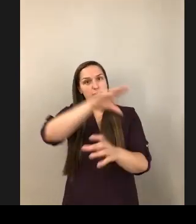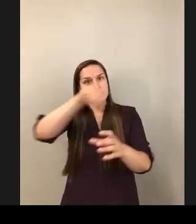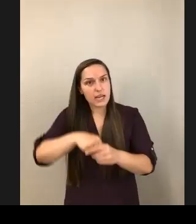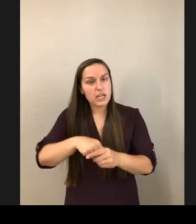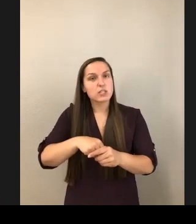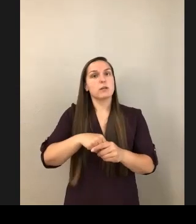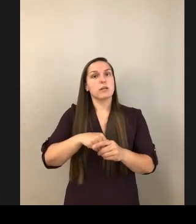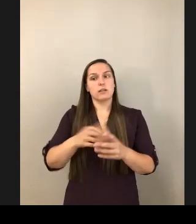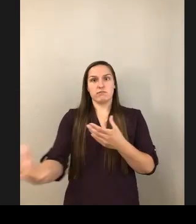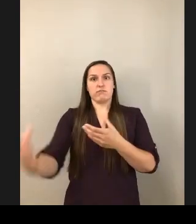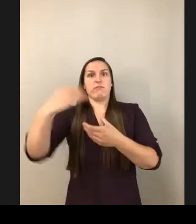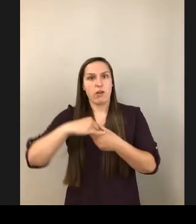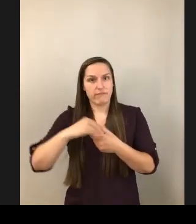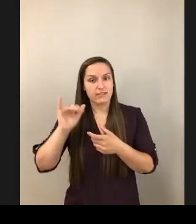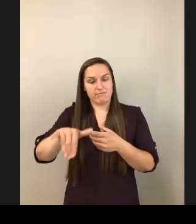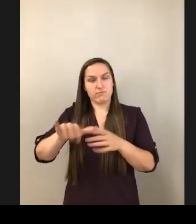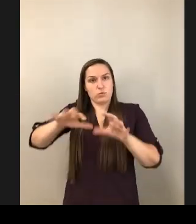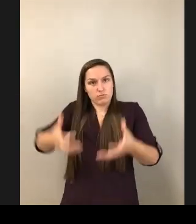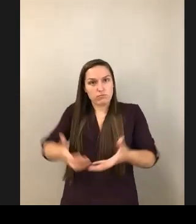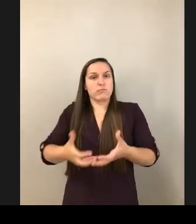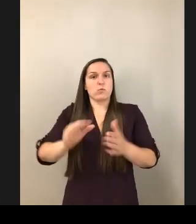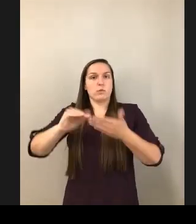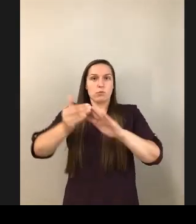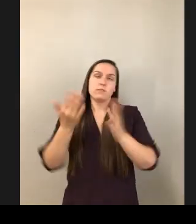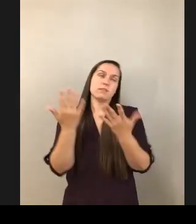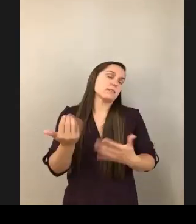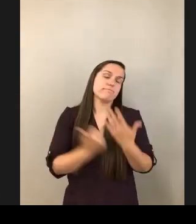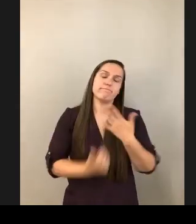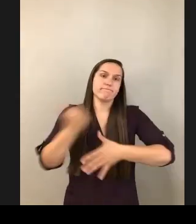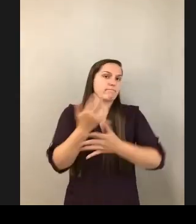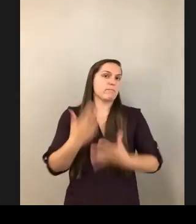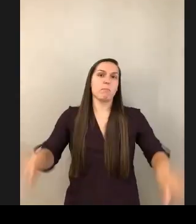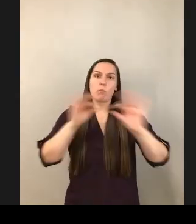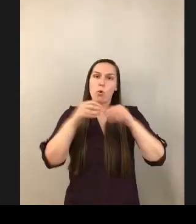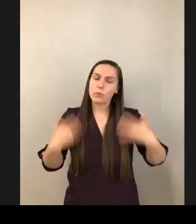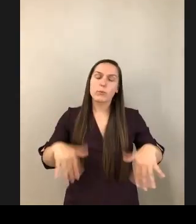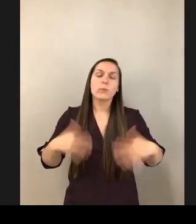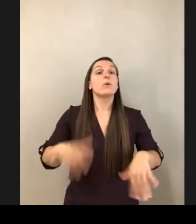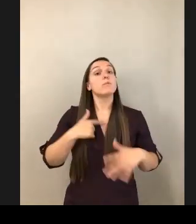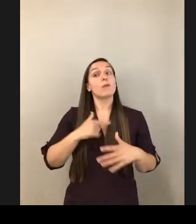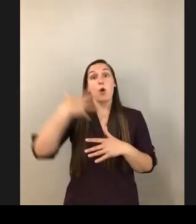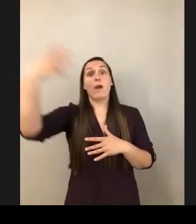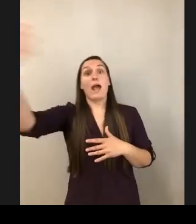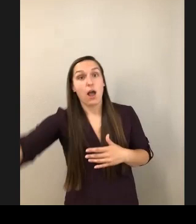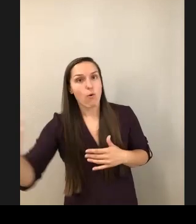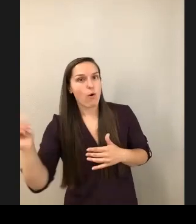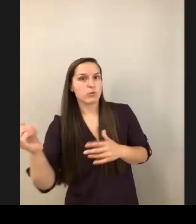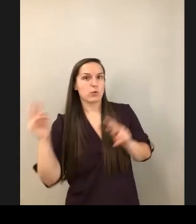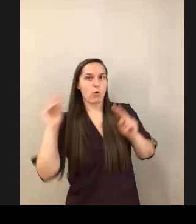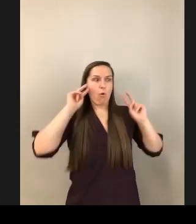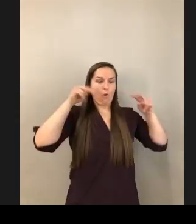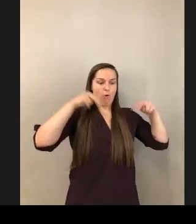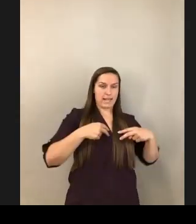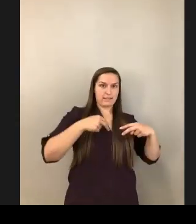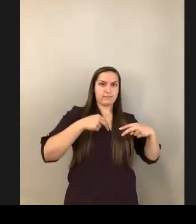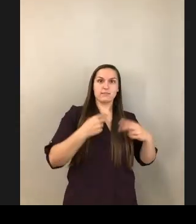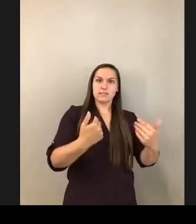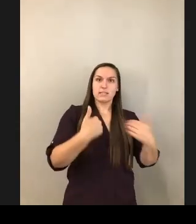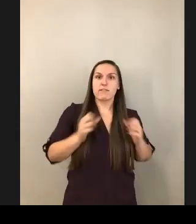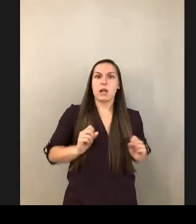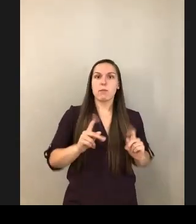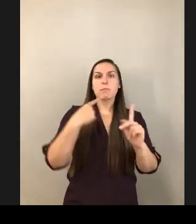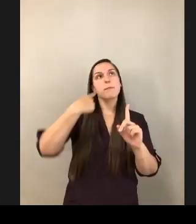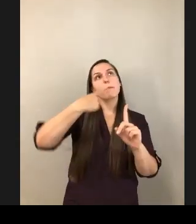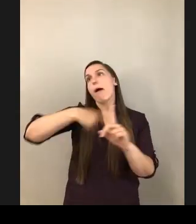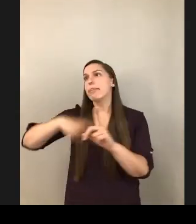la noción de la participación de la comunidad es extremadamente importante. Yo creo en salir a buscar a la gente